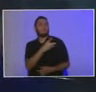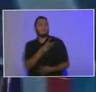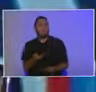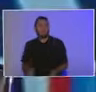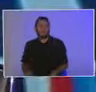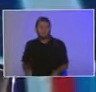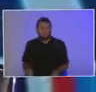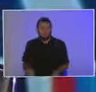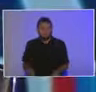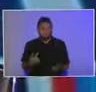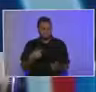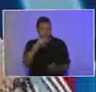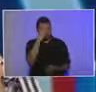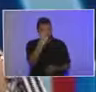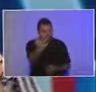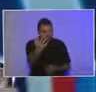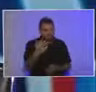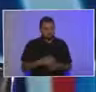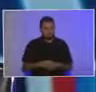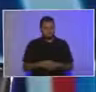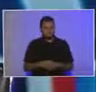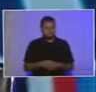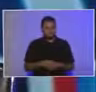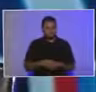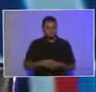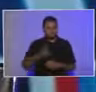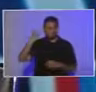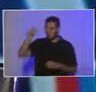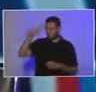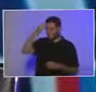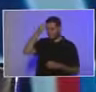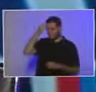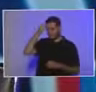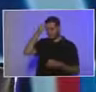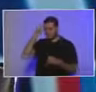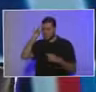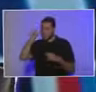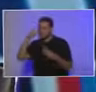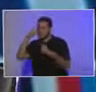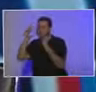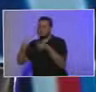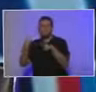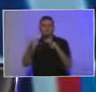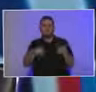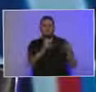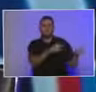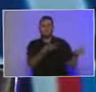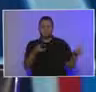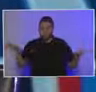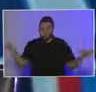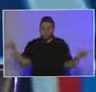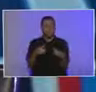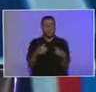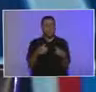ustedes, verdaderamente no es, el gobierno no tendría que ponerse de acuerdo y ser más claro en el mensaje de